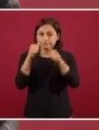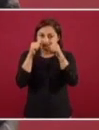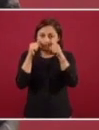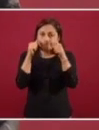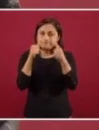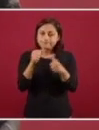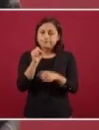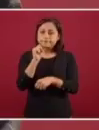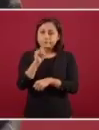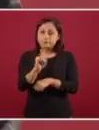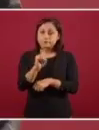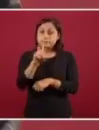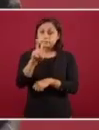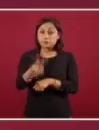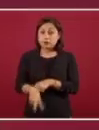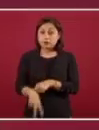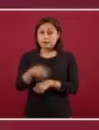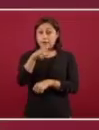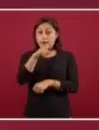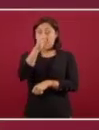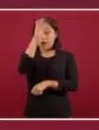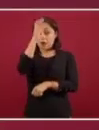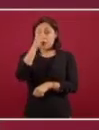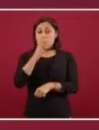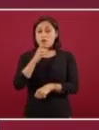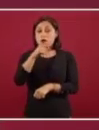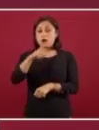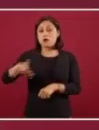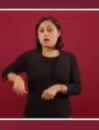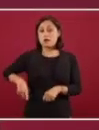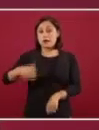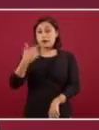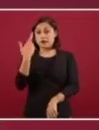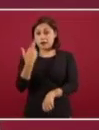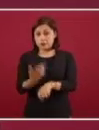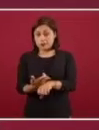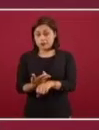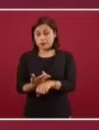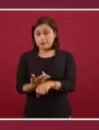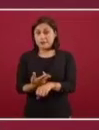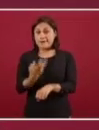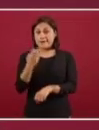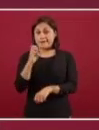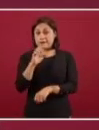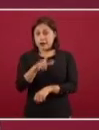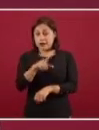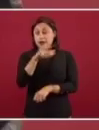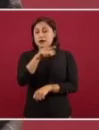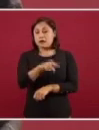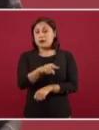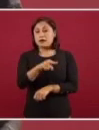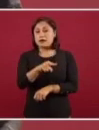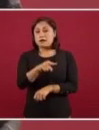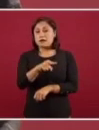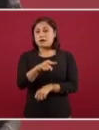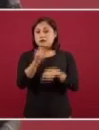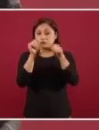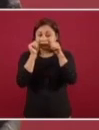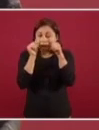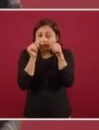de los gobernadores, el de Coahuila, que más atención